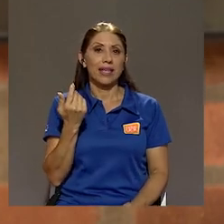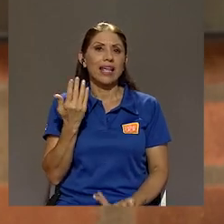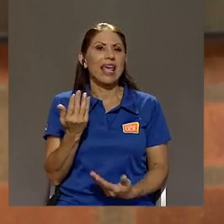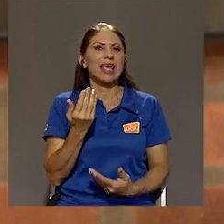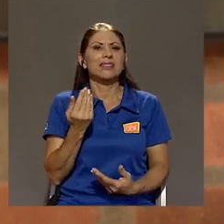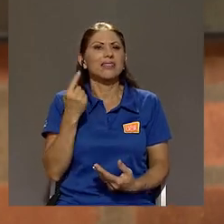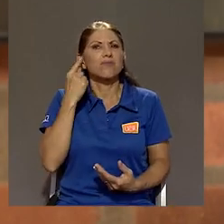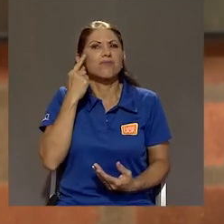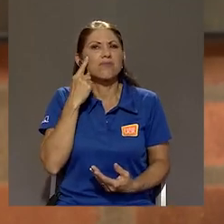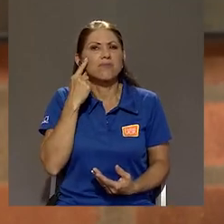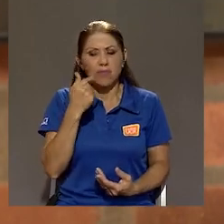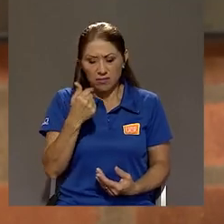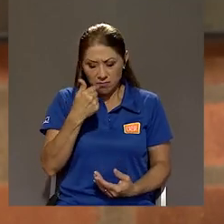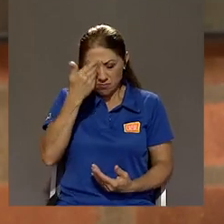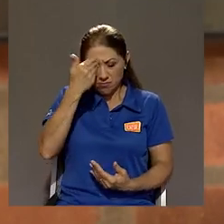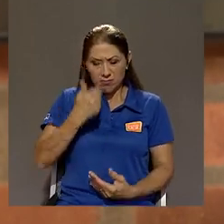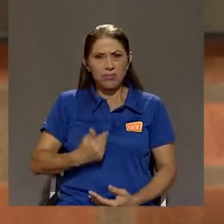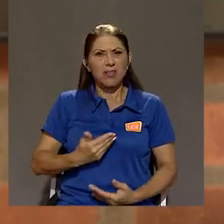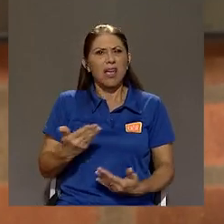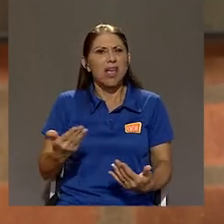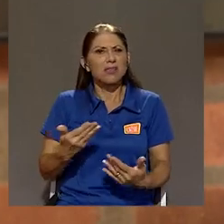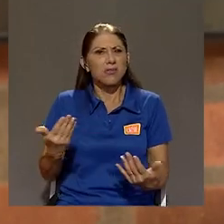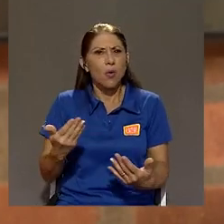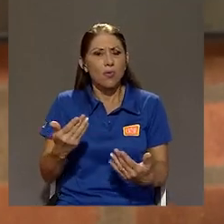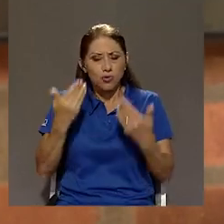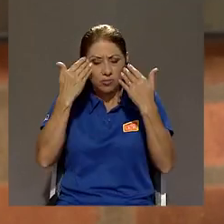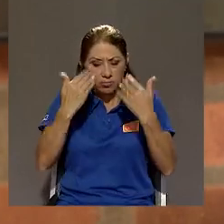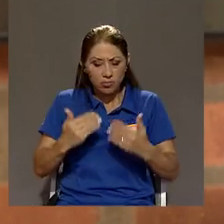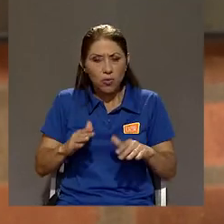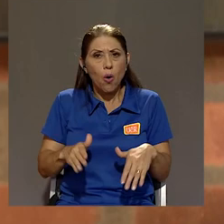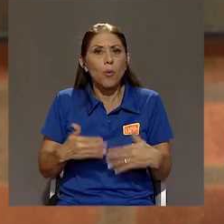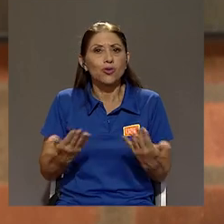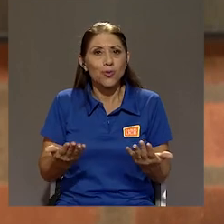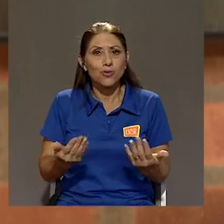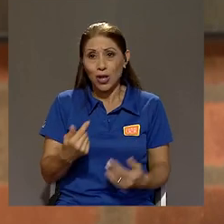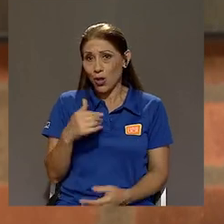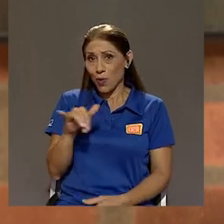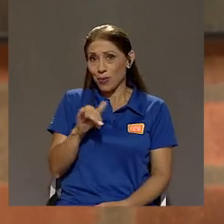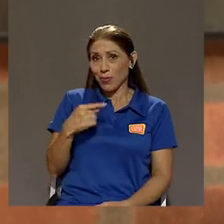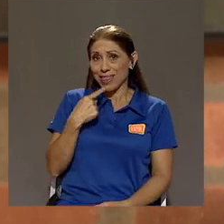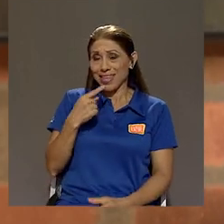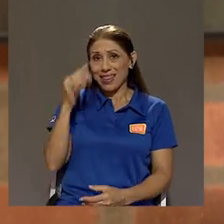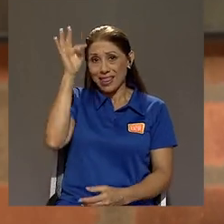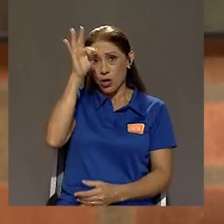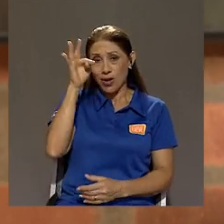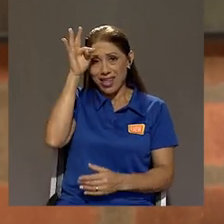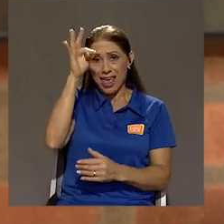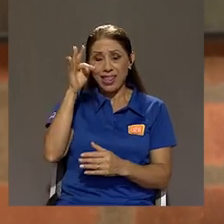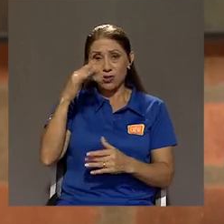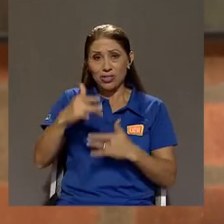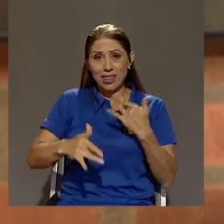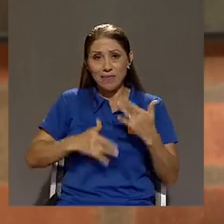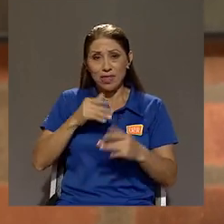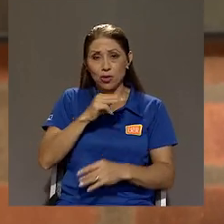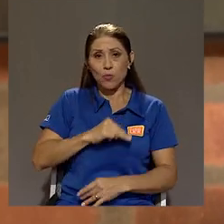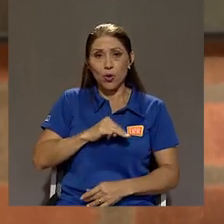lo que decía Adolfo, ¿qué somos? ¿Cómo somos? Y es bueno que menciones la teoría de los sentimientos morales, porque además en